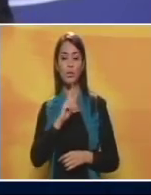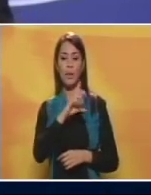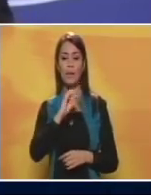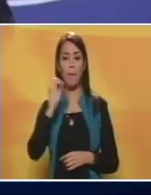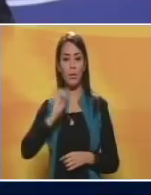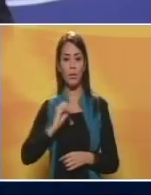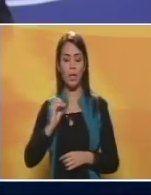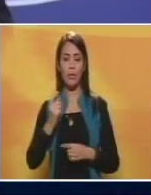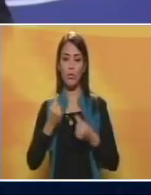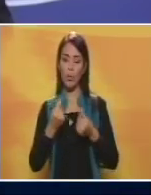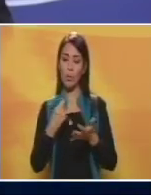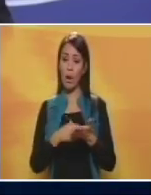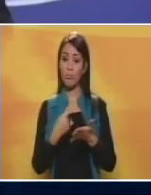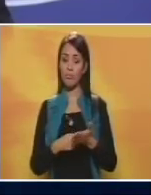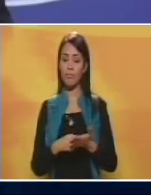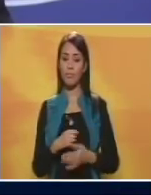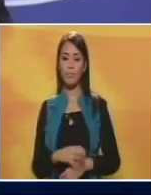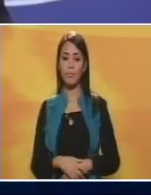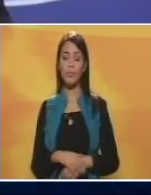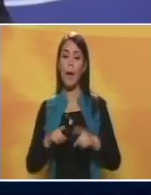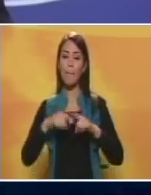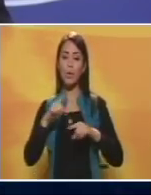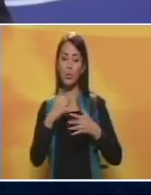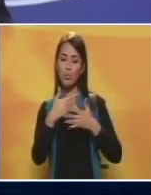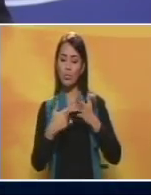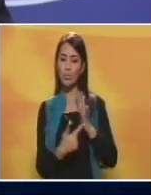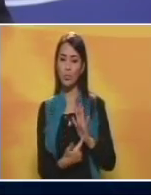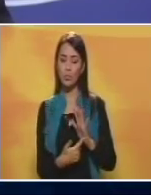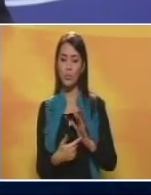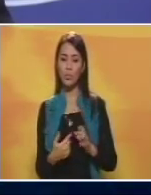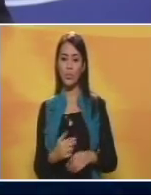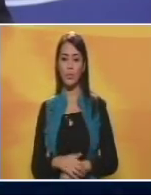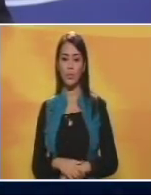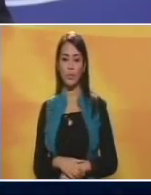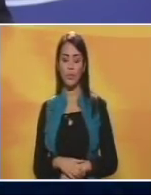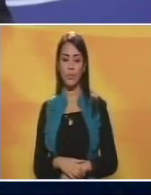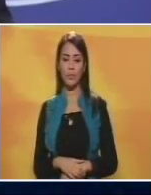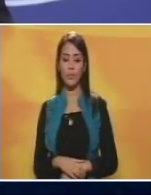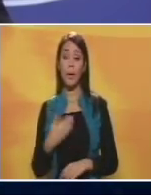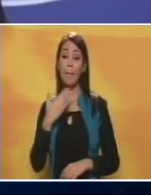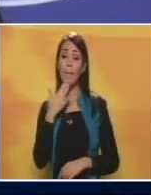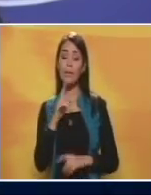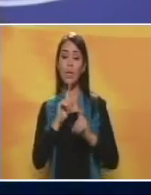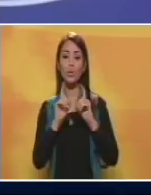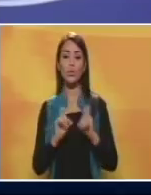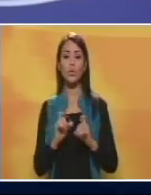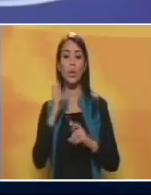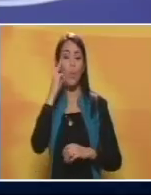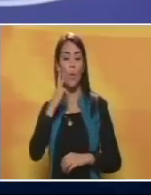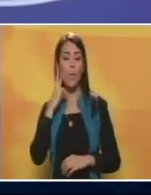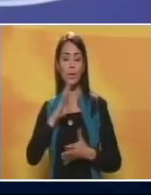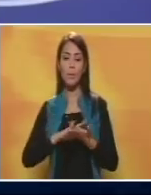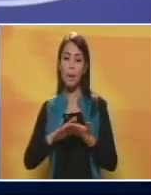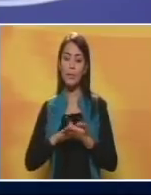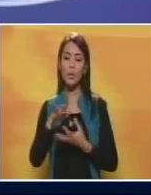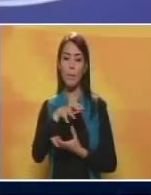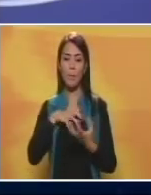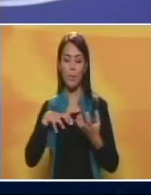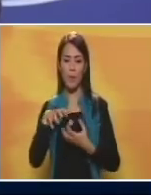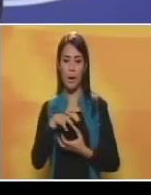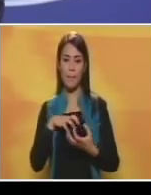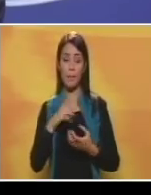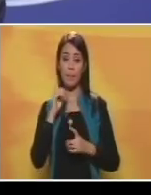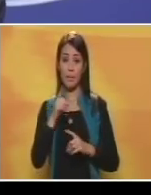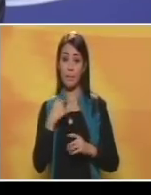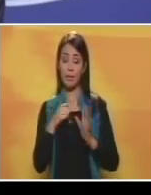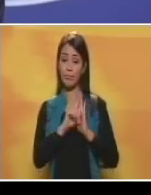10% de impuestos a determinados productos de acero y de aluminio. Pekín pide consultas con Washington para resolver la disputa e indicar que